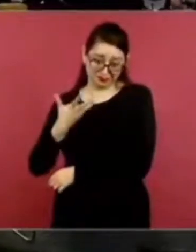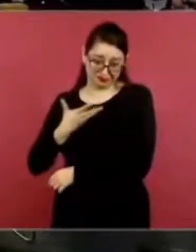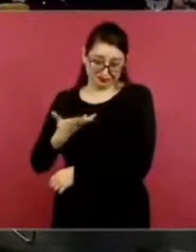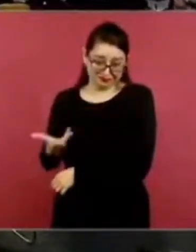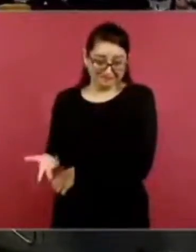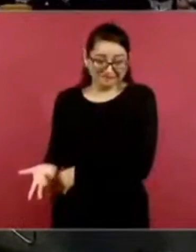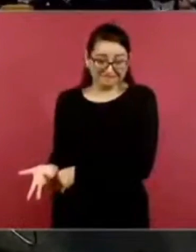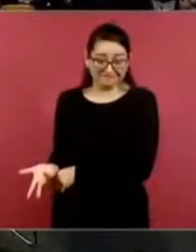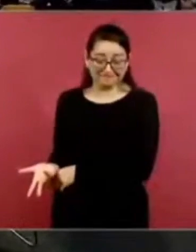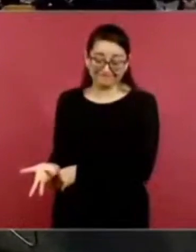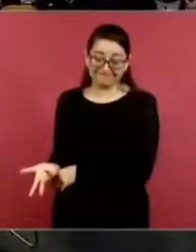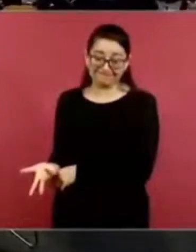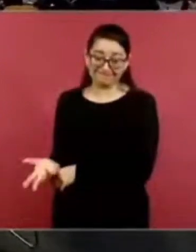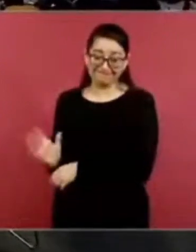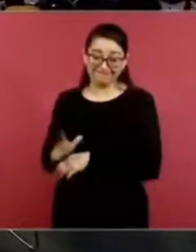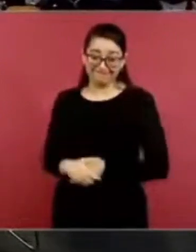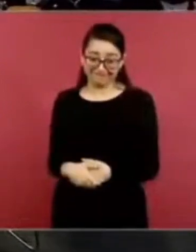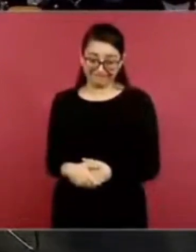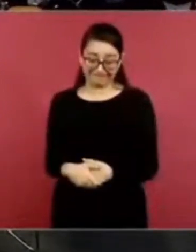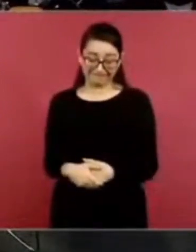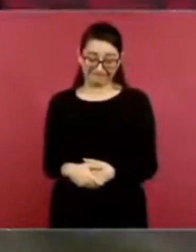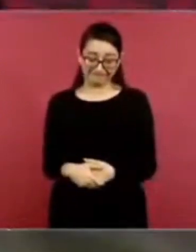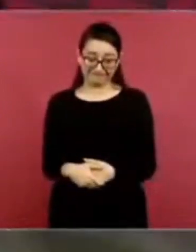O sea,